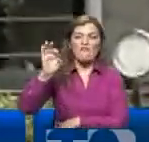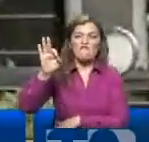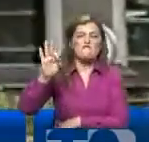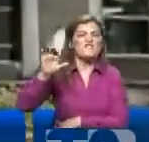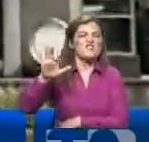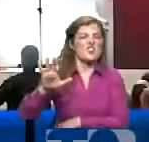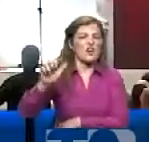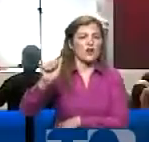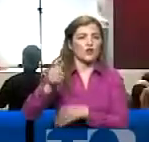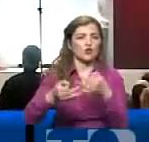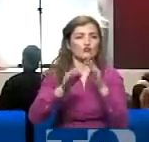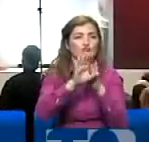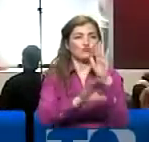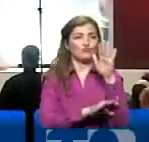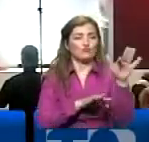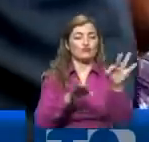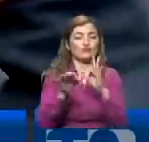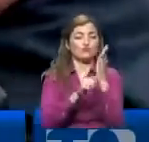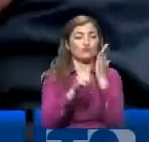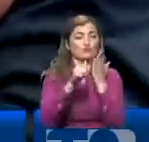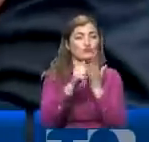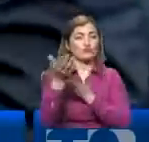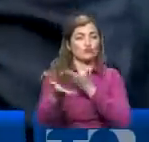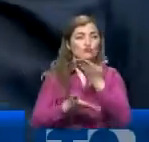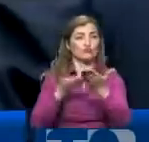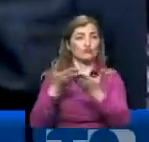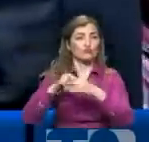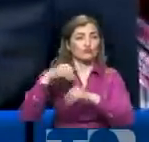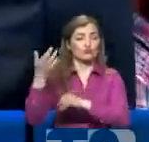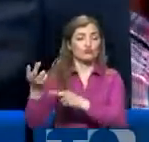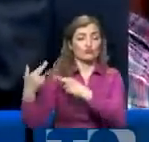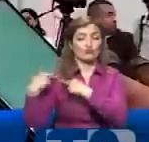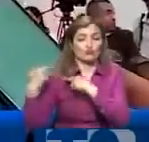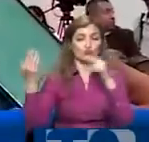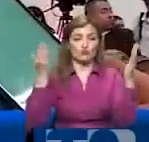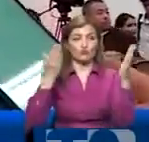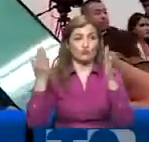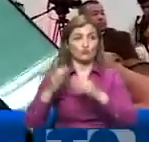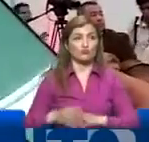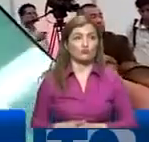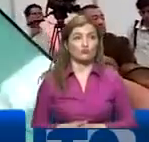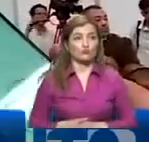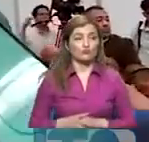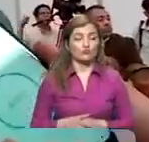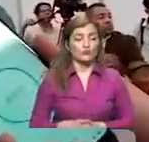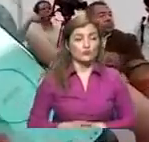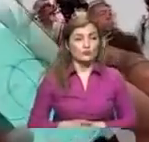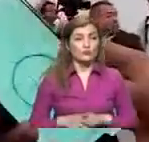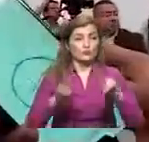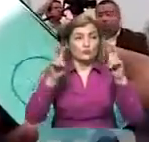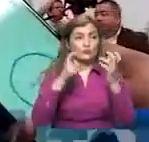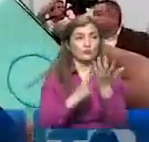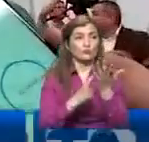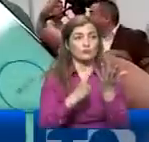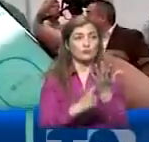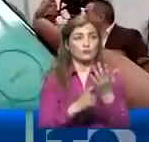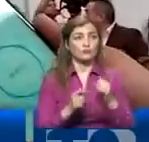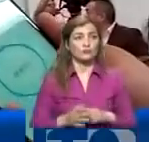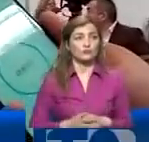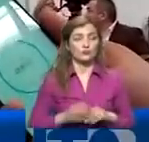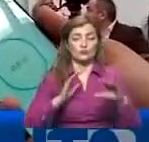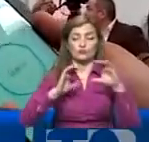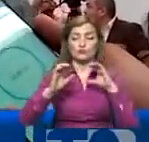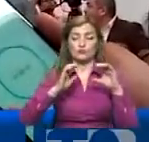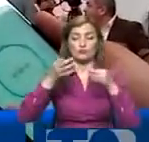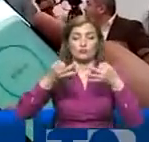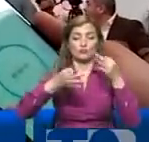Corte Constitucional. Así lo explicó el ministro de Comercio Exterior encargado, Yuri Parreño. Es un tema que se está analizando y estamos en constante conversación